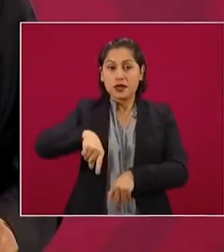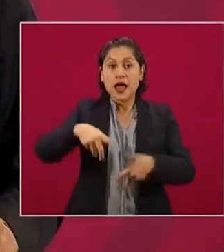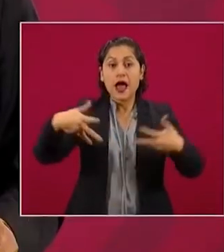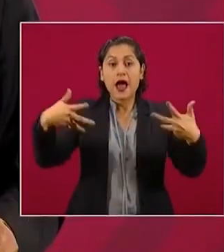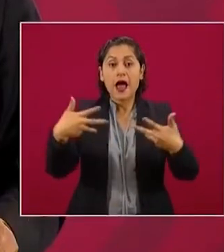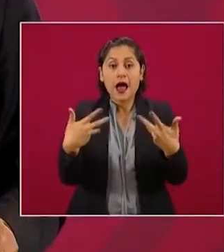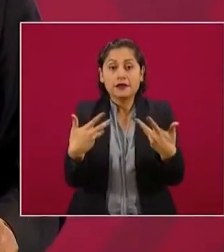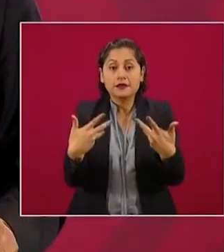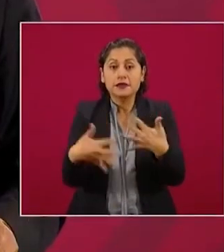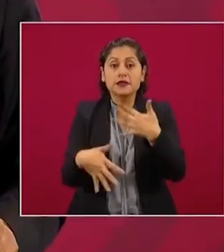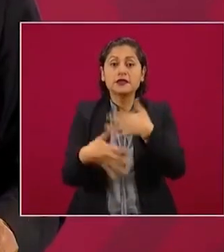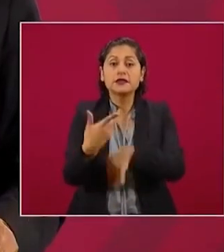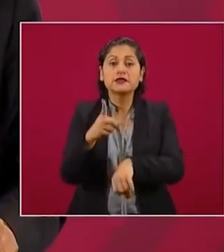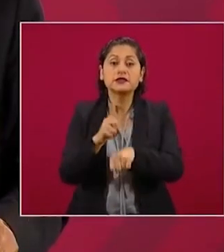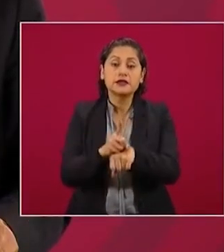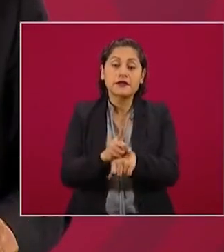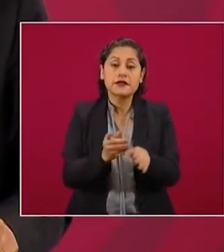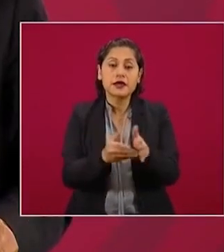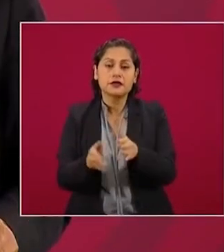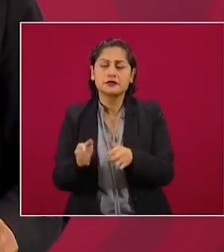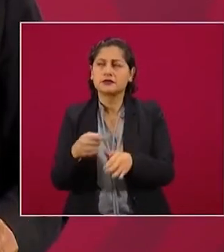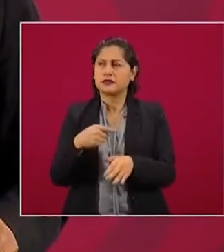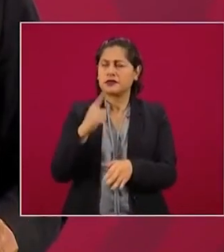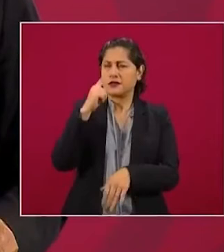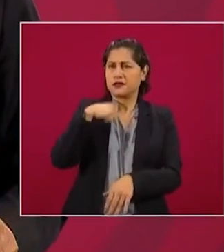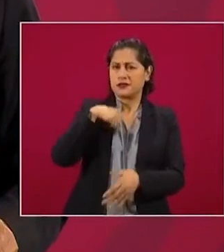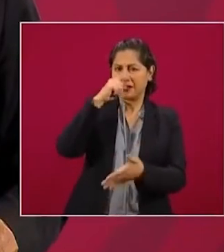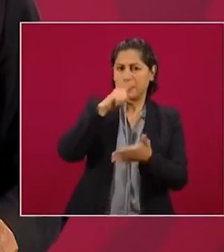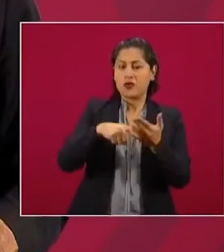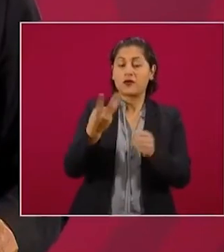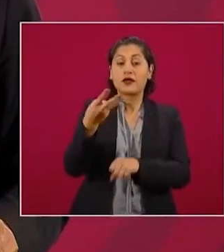días o en 3 semanas.